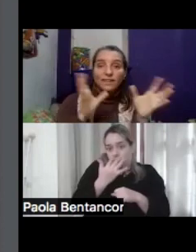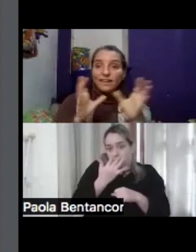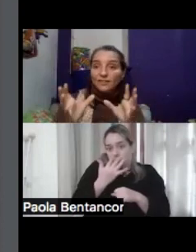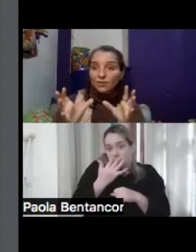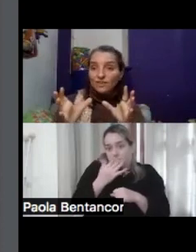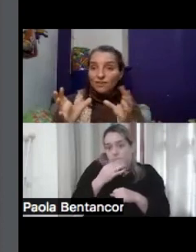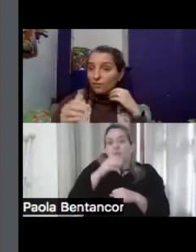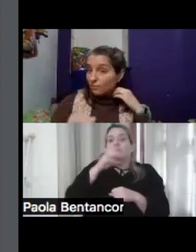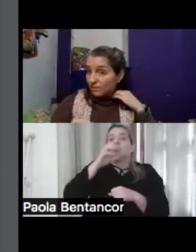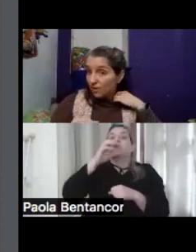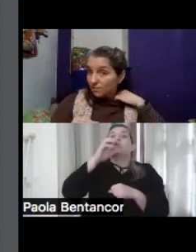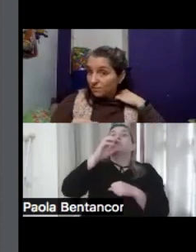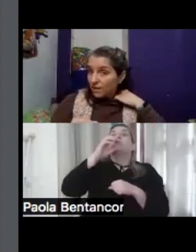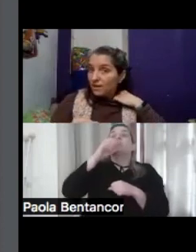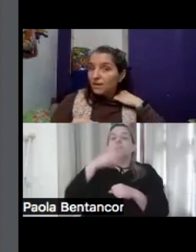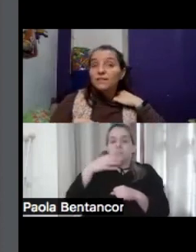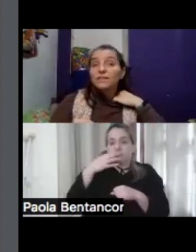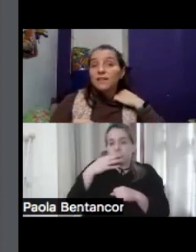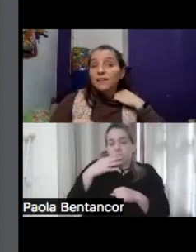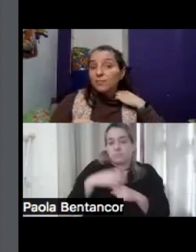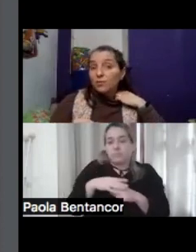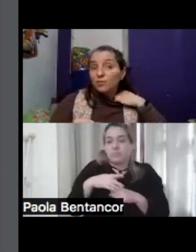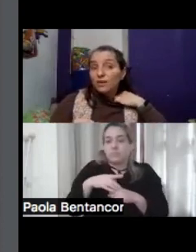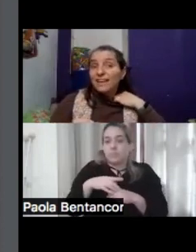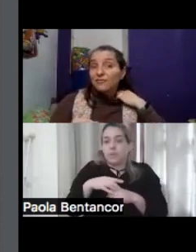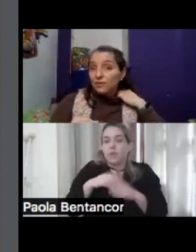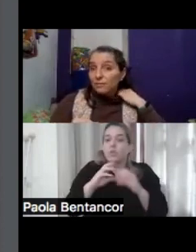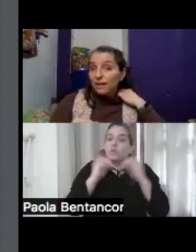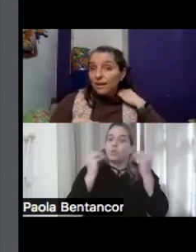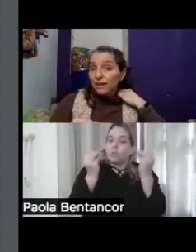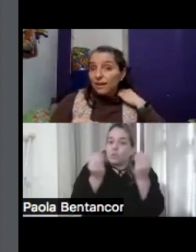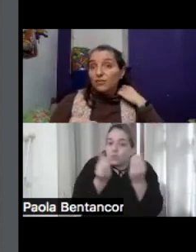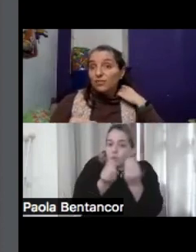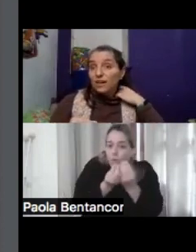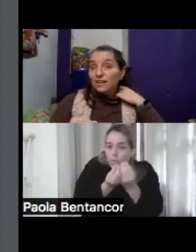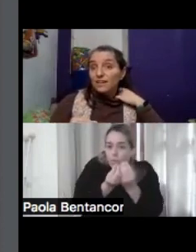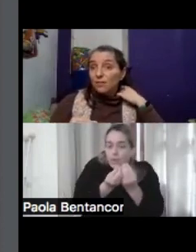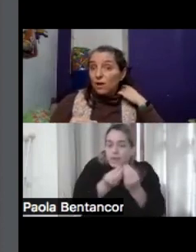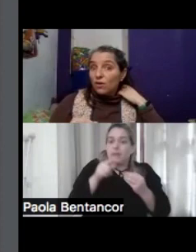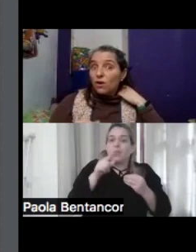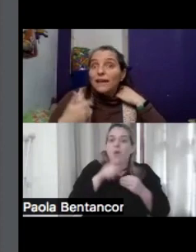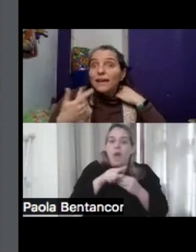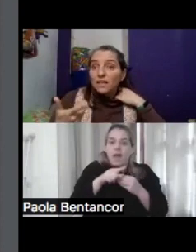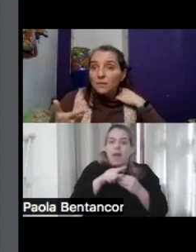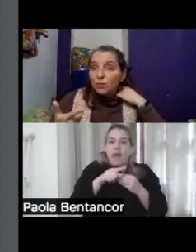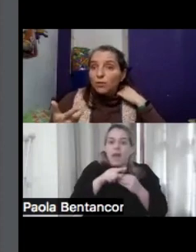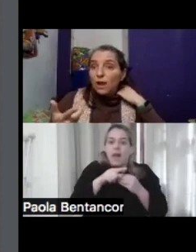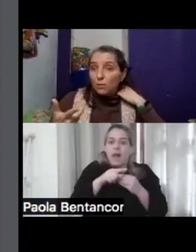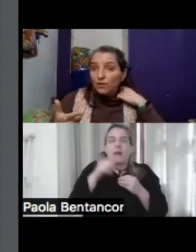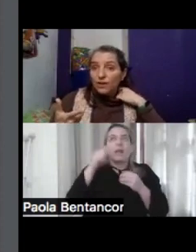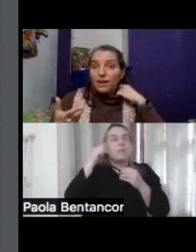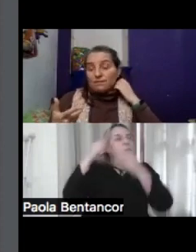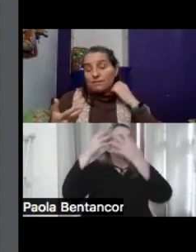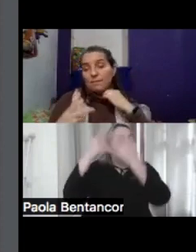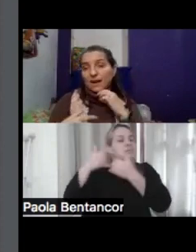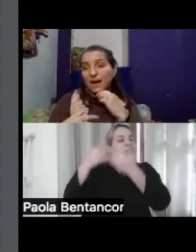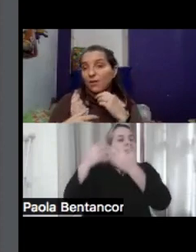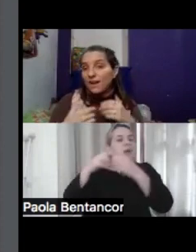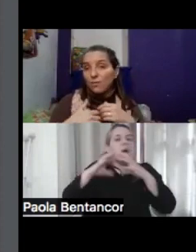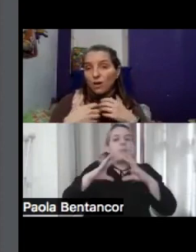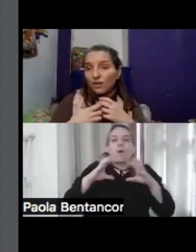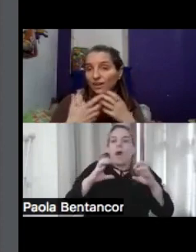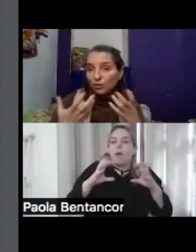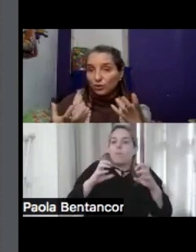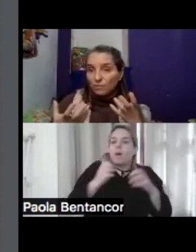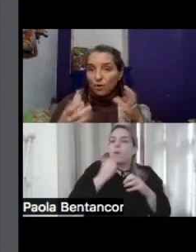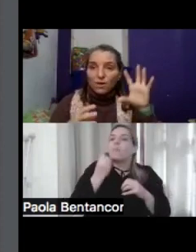darle el biberón, teniendo esa información, diseñamos la forma en que tenía que colocarse el almohadón, qué tipo de almohadón era. En